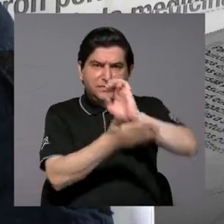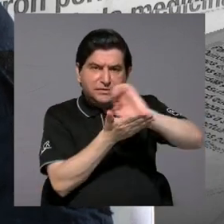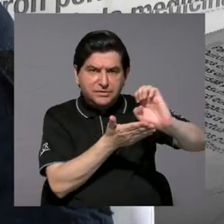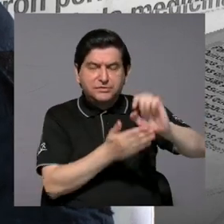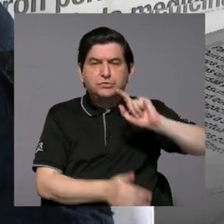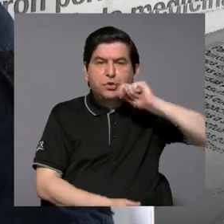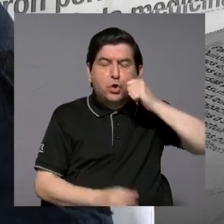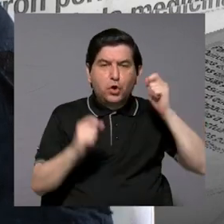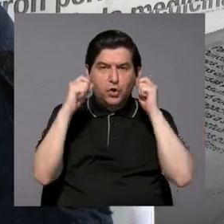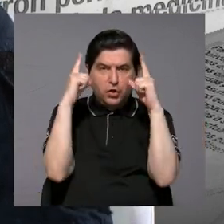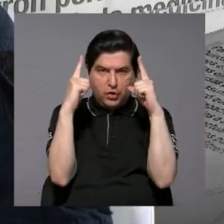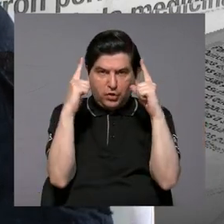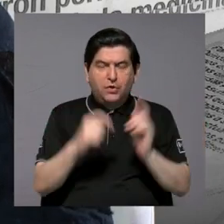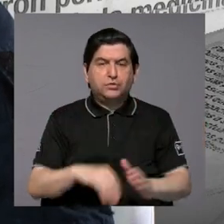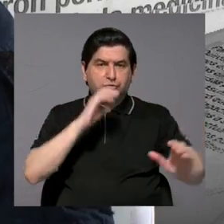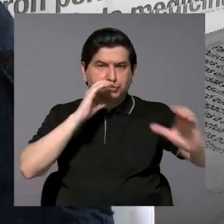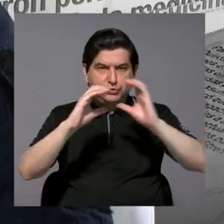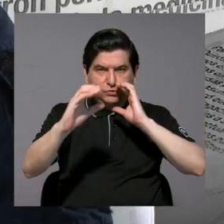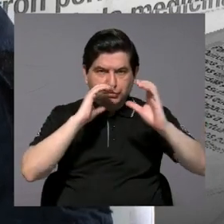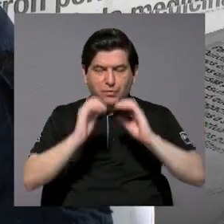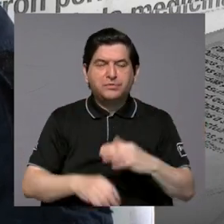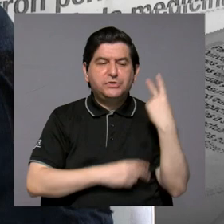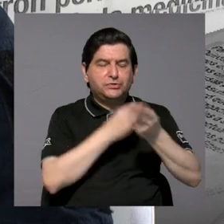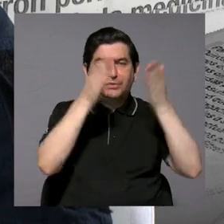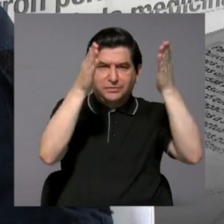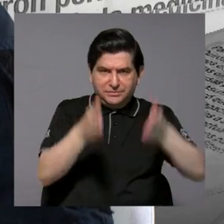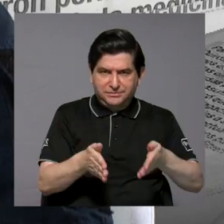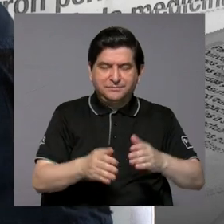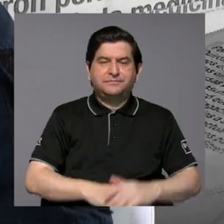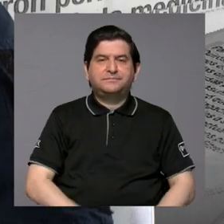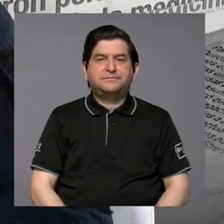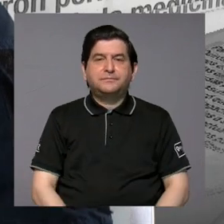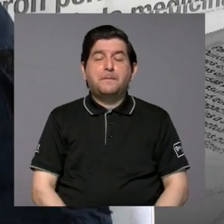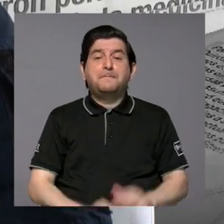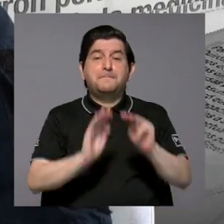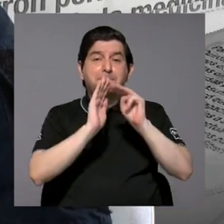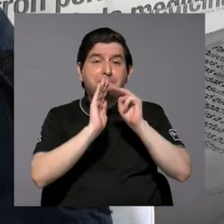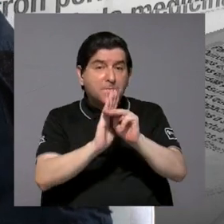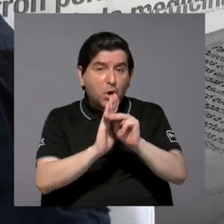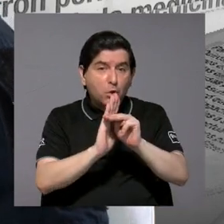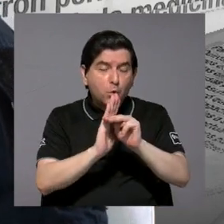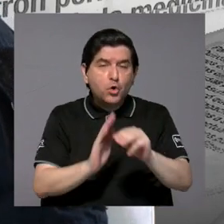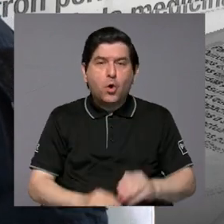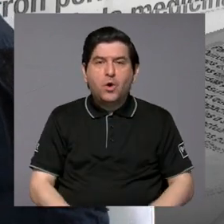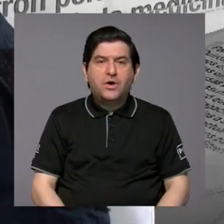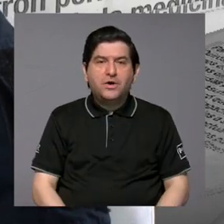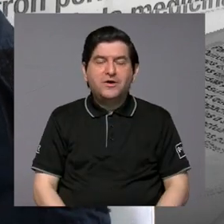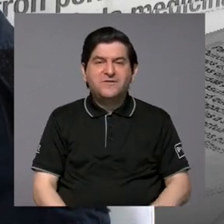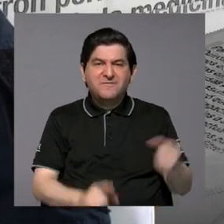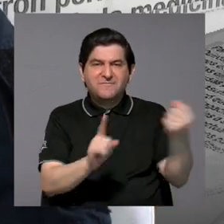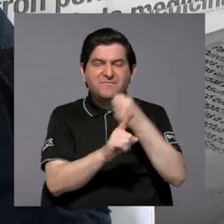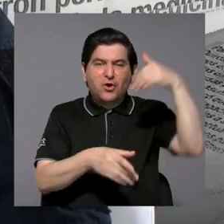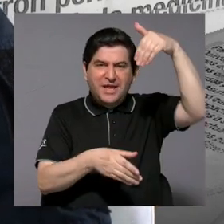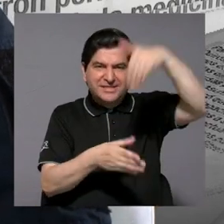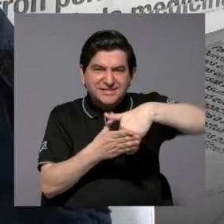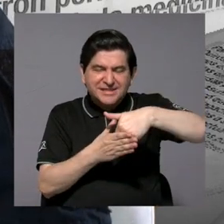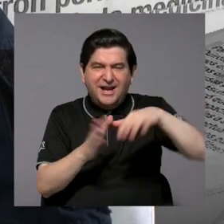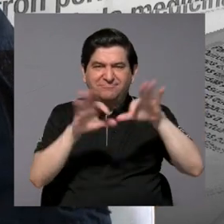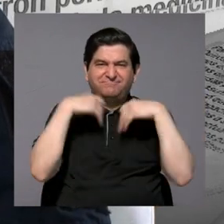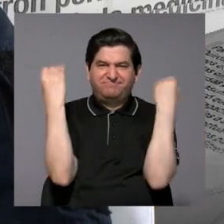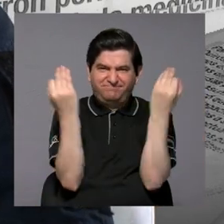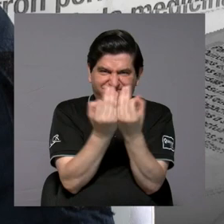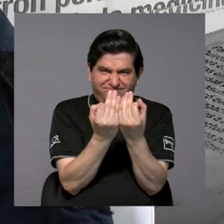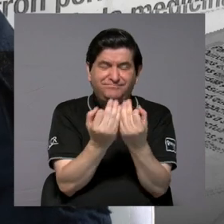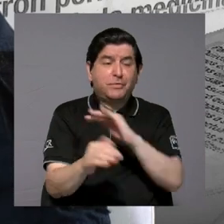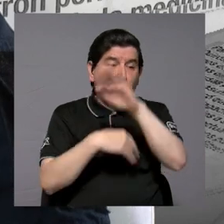códigos de alerta de comunicación entre los vecinos el módulo de violencia familiar